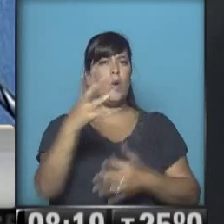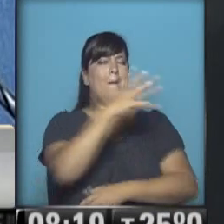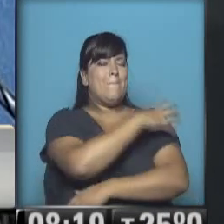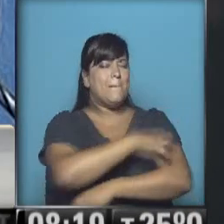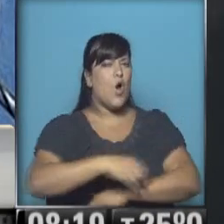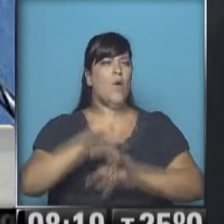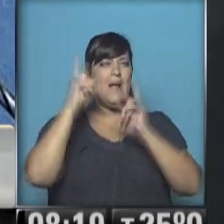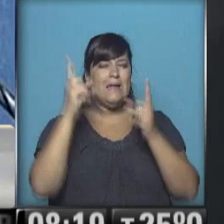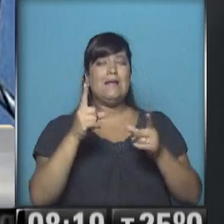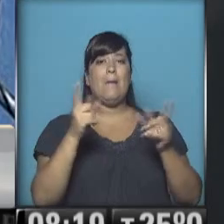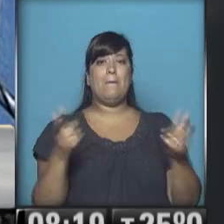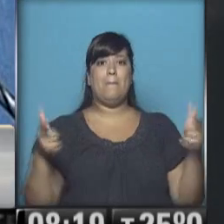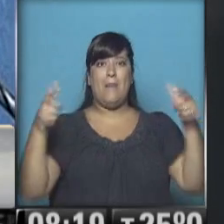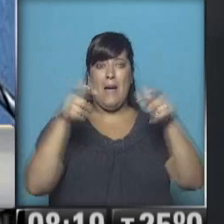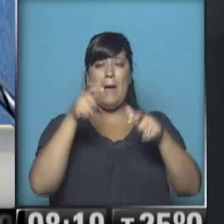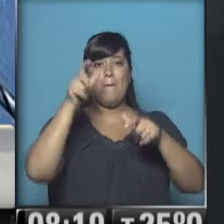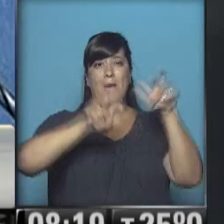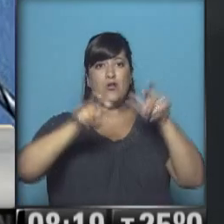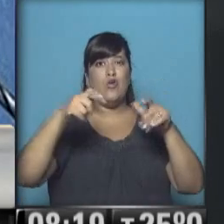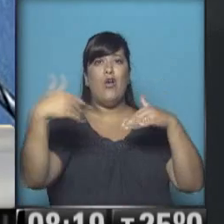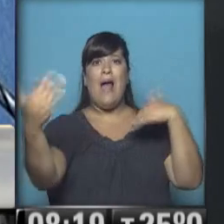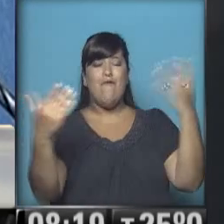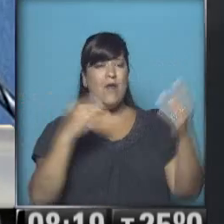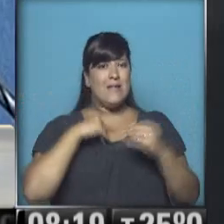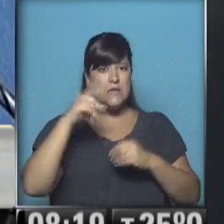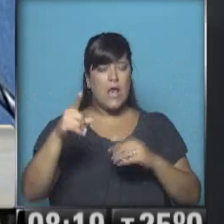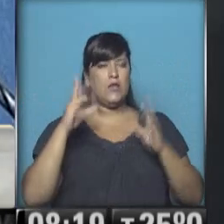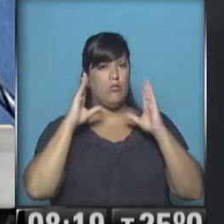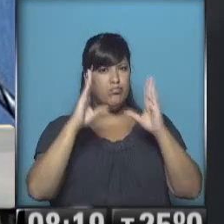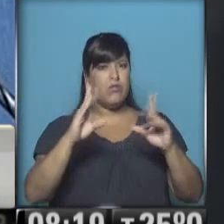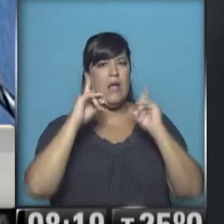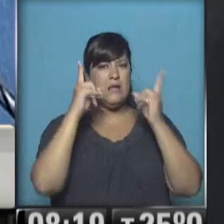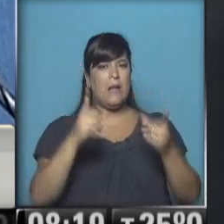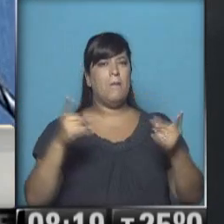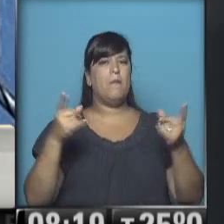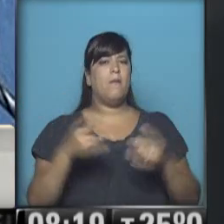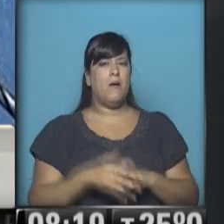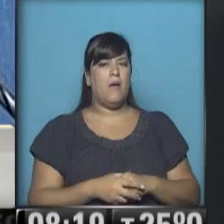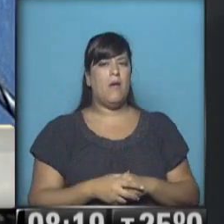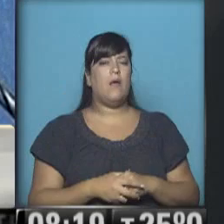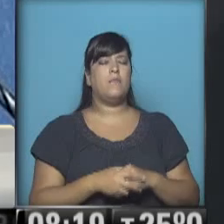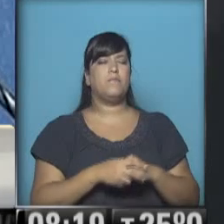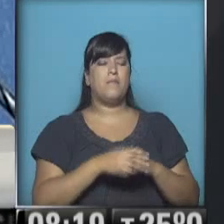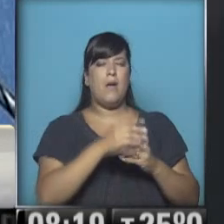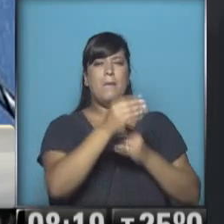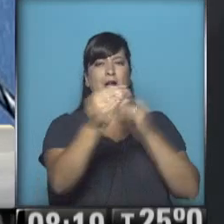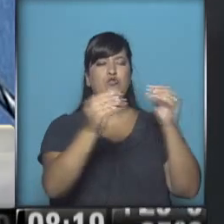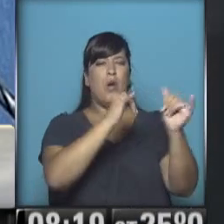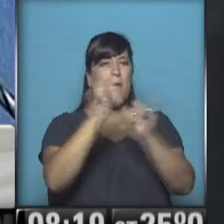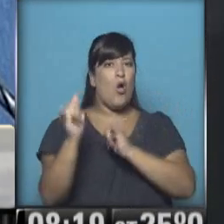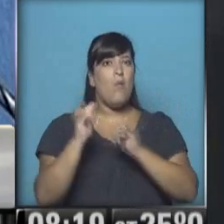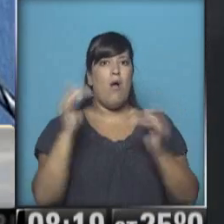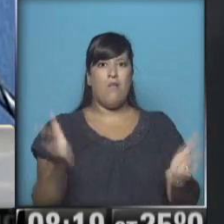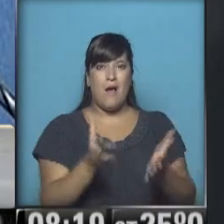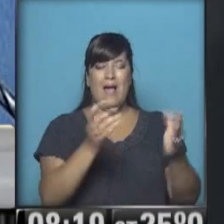y los excluidos del planeta, bregar claramente por el combate frontal al desempleo de carácter juvenil,